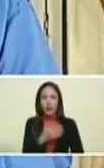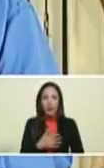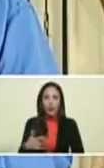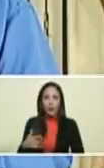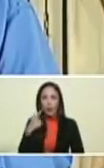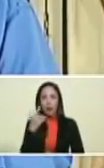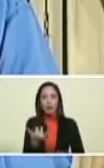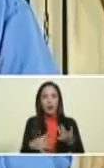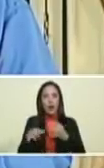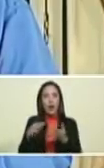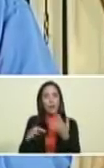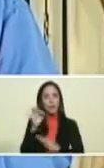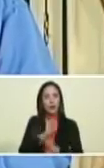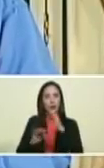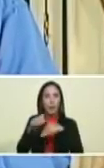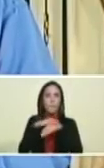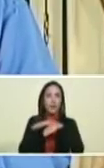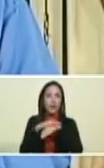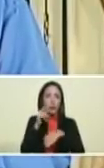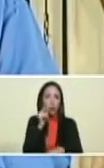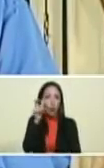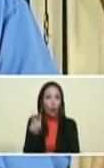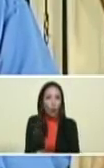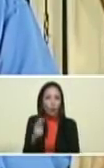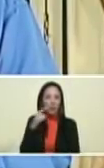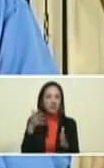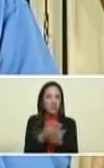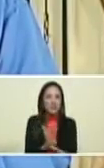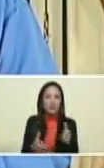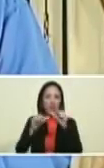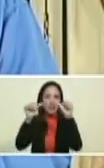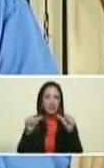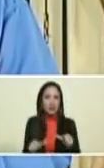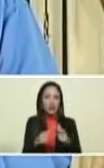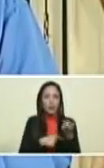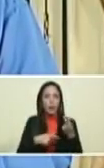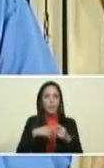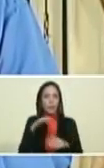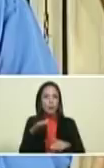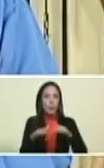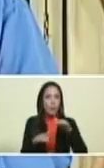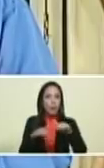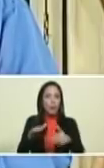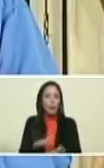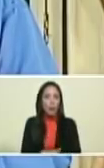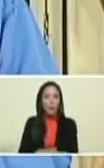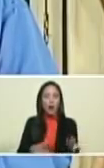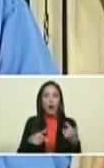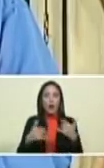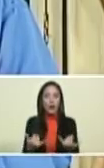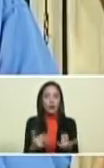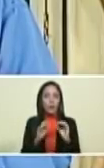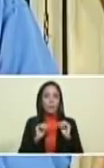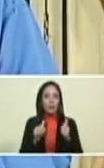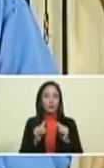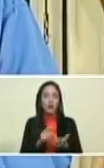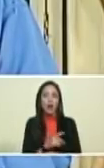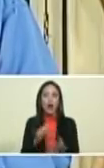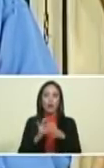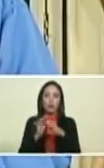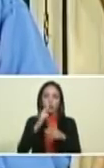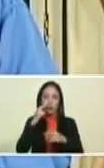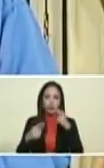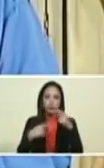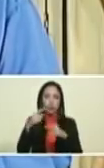hiciera alguna explicación de lo que va a ser el sistema, pico por pico, que entra en fase de prueba